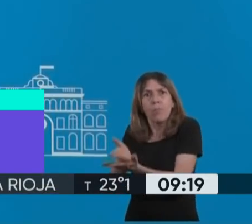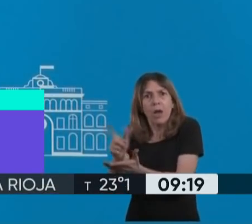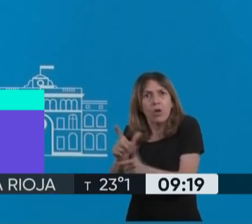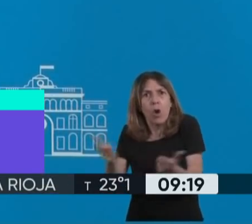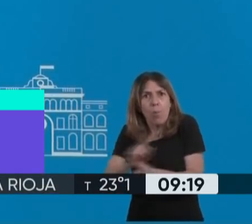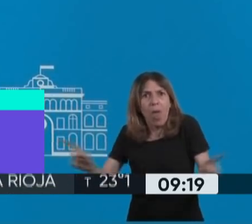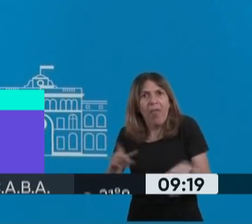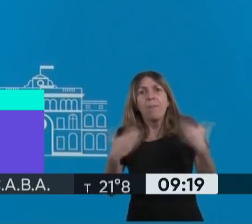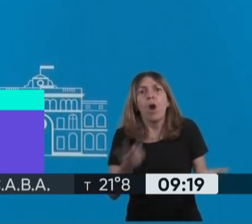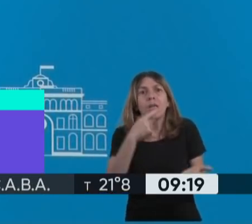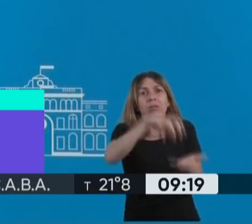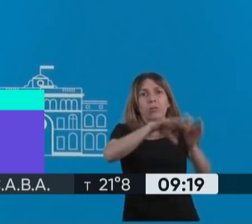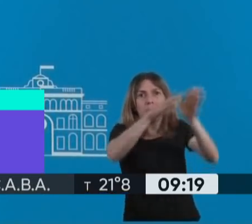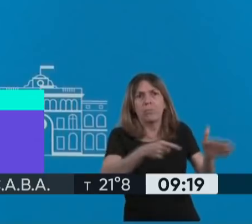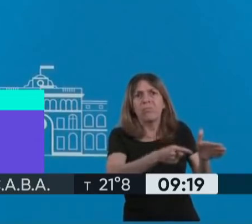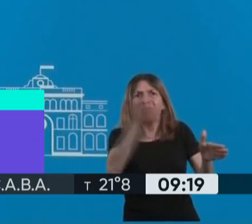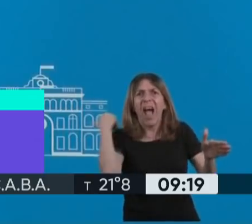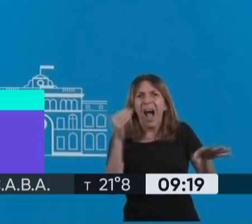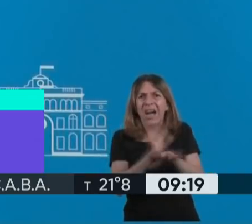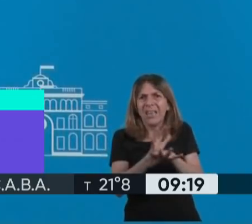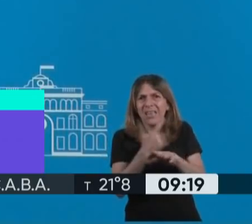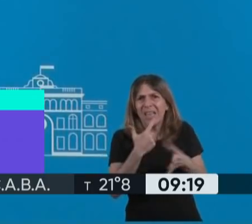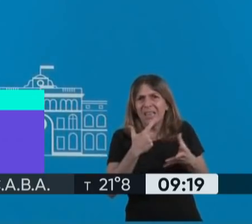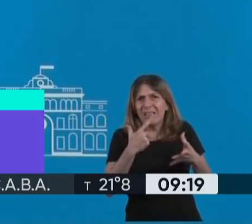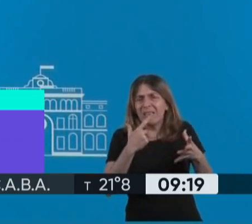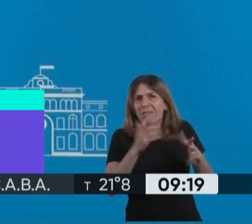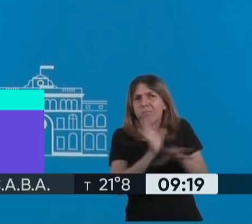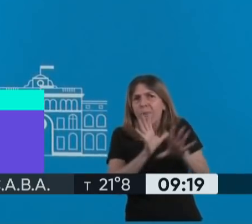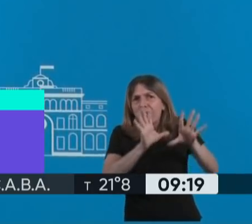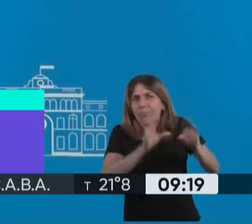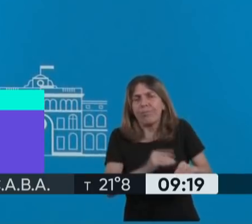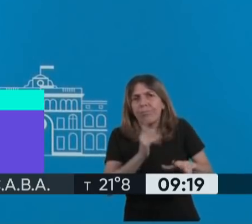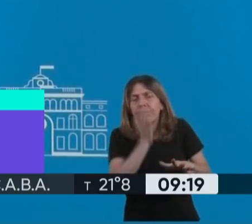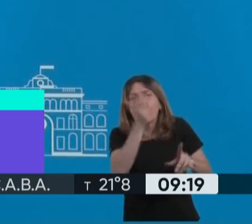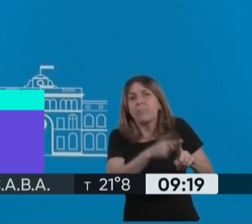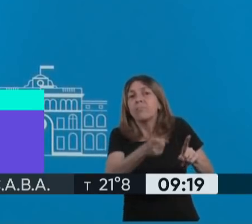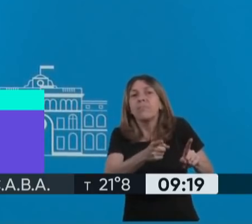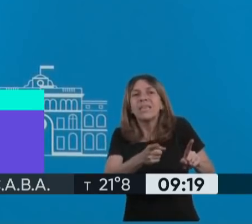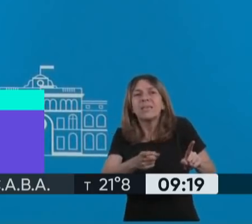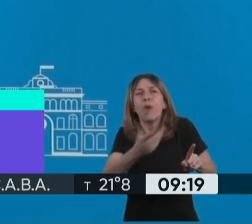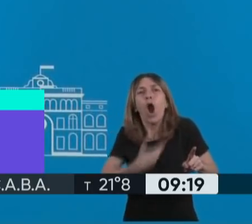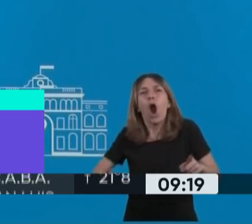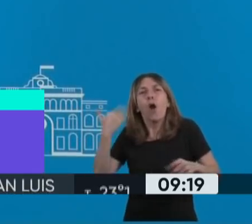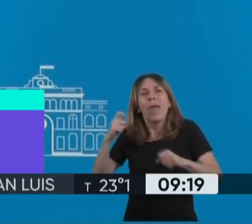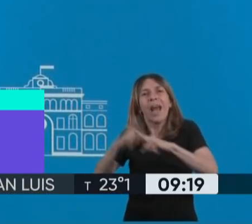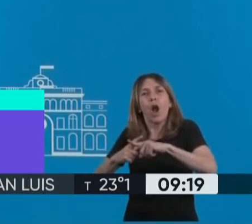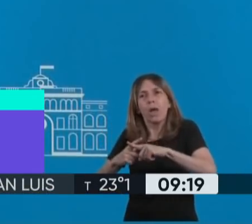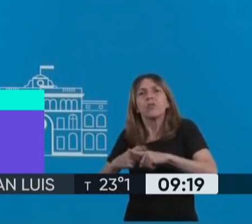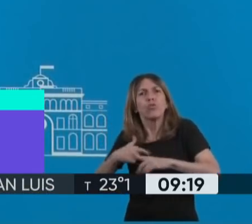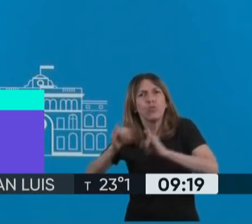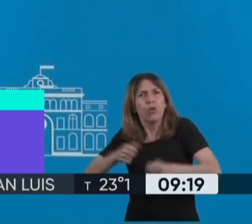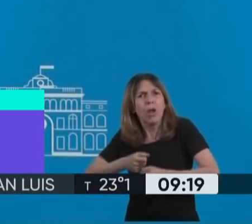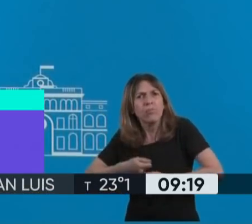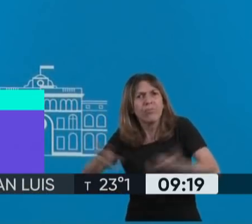decir que fue un ente que fue desguazado y que fue puesto al servicio de las empresas durante el gobierno anterior, que les dio el aumento de tarifas,